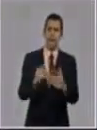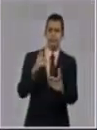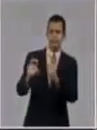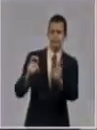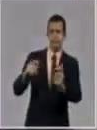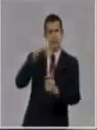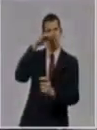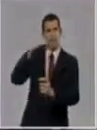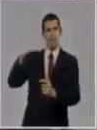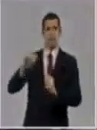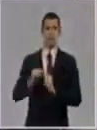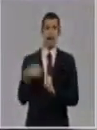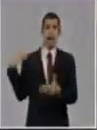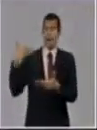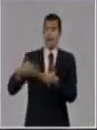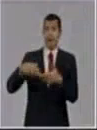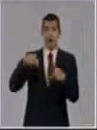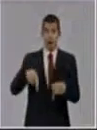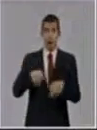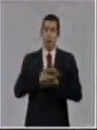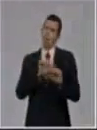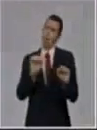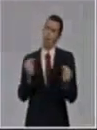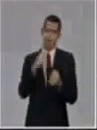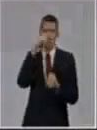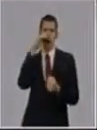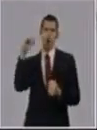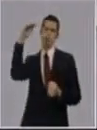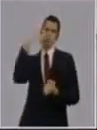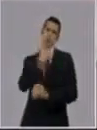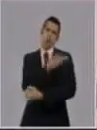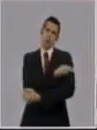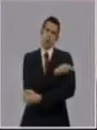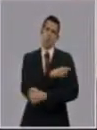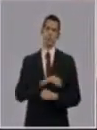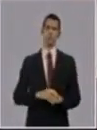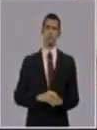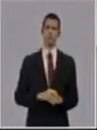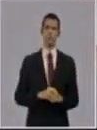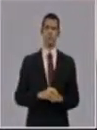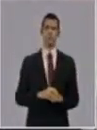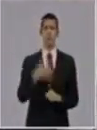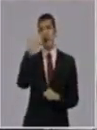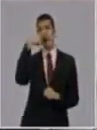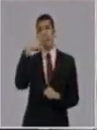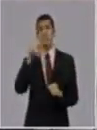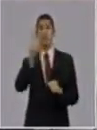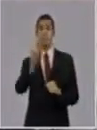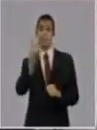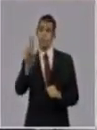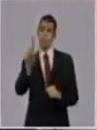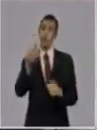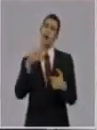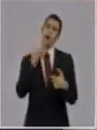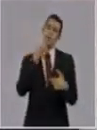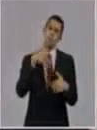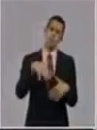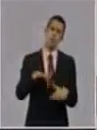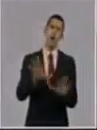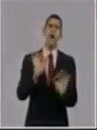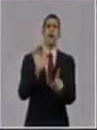debe comenzar, o sea, que estos ensayos serían en niños en edad escolar de 5 a 18